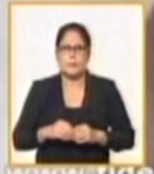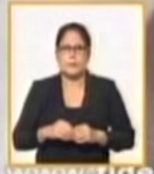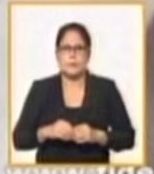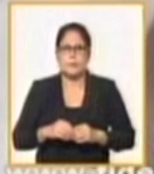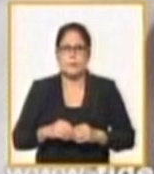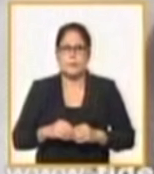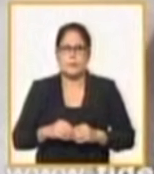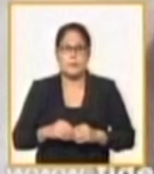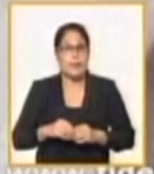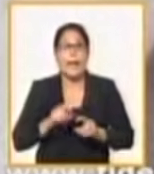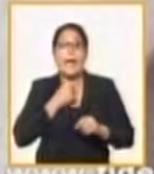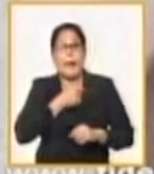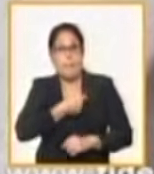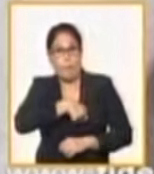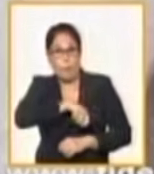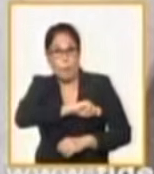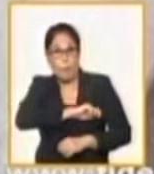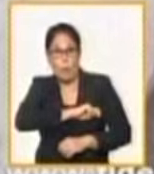Que el pueblo